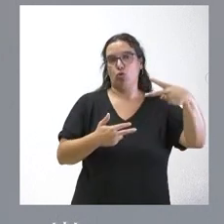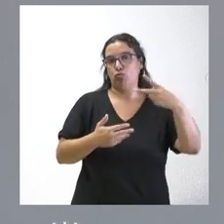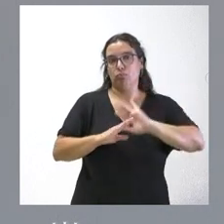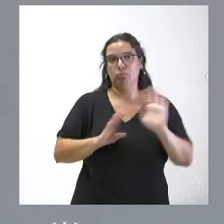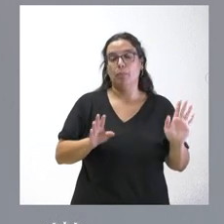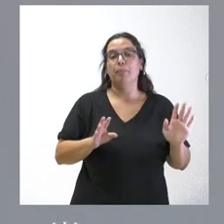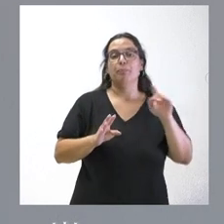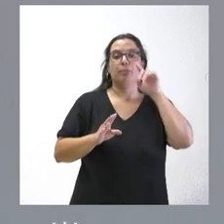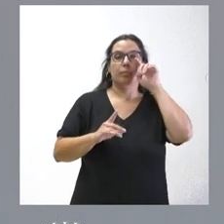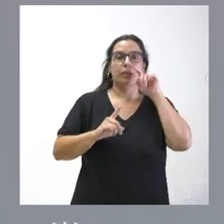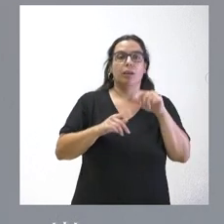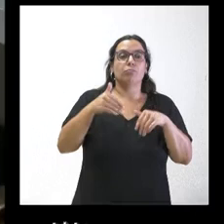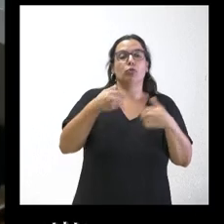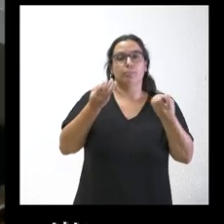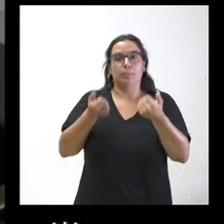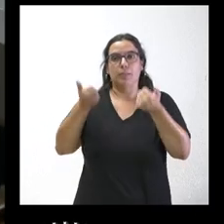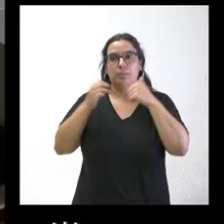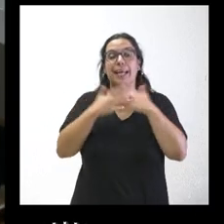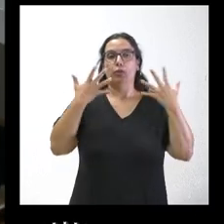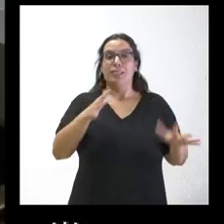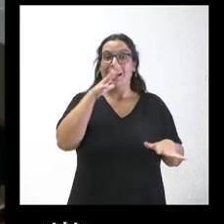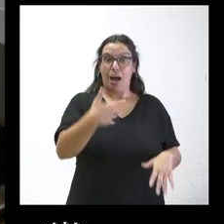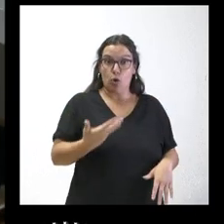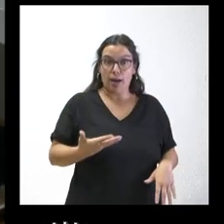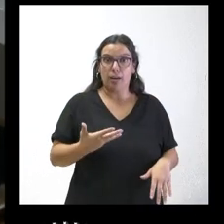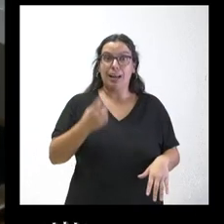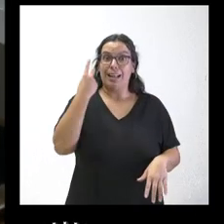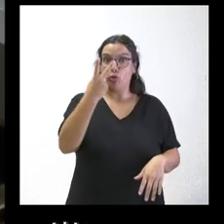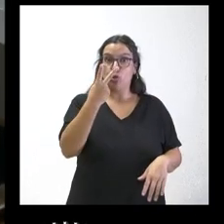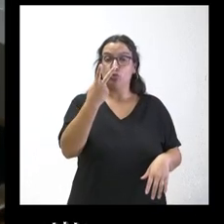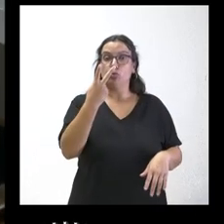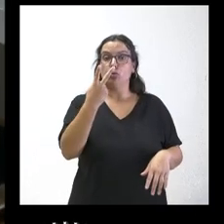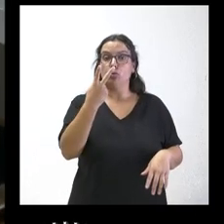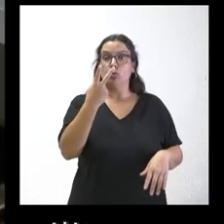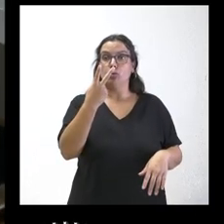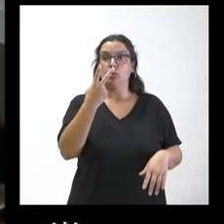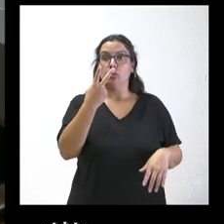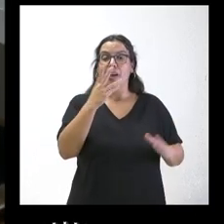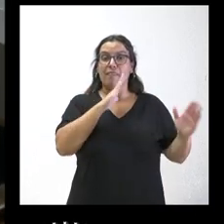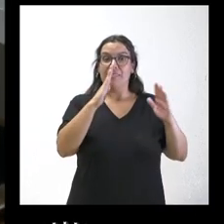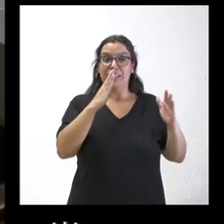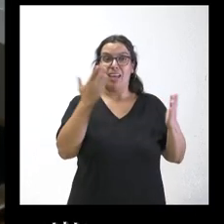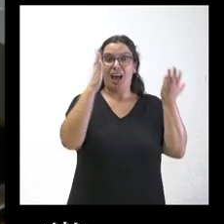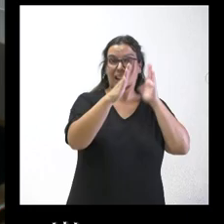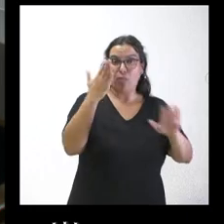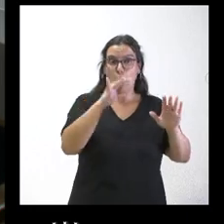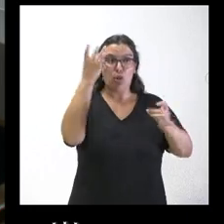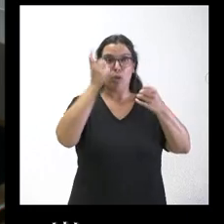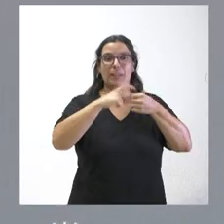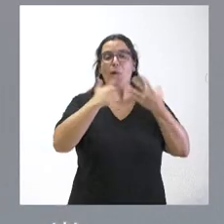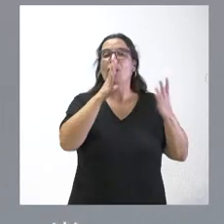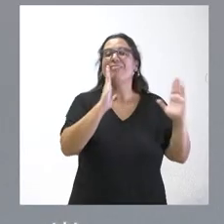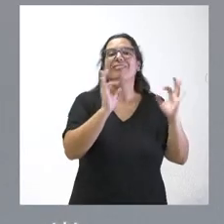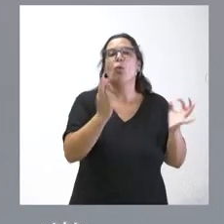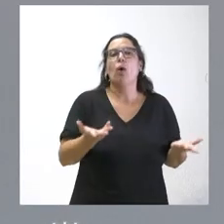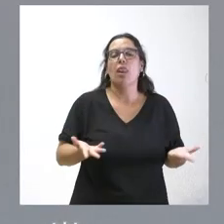y por tanto les iremos comunicando al respecto Entonces ahora las dos En fase de alegaciones o de participación o de qué ahora